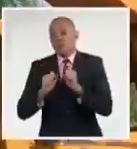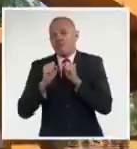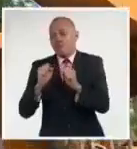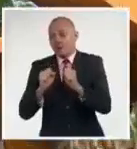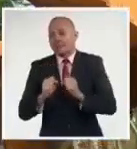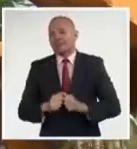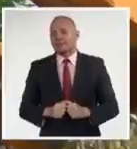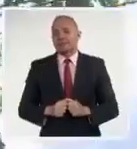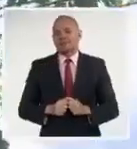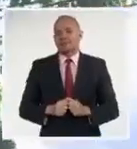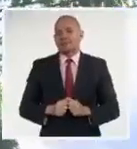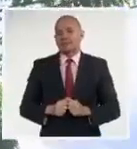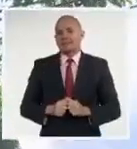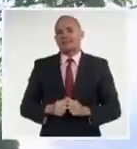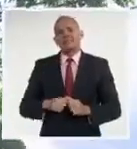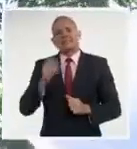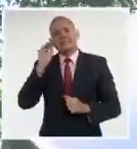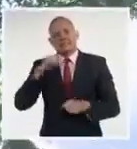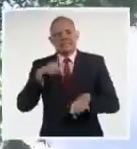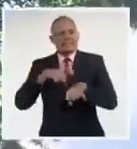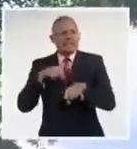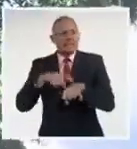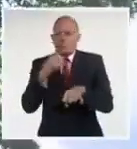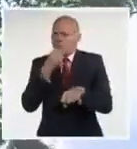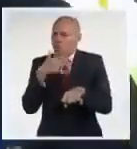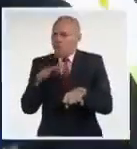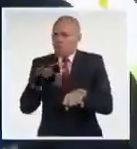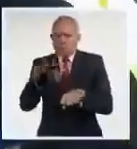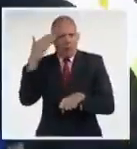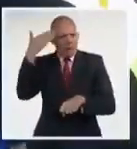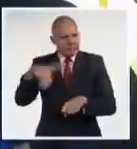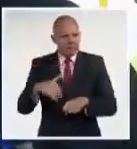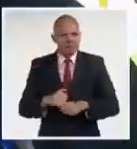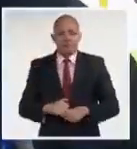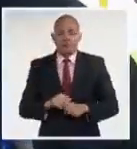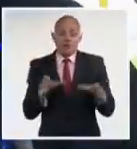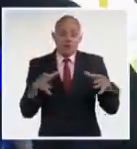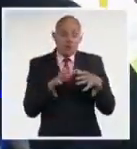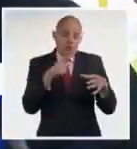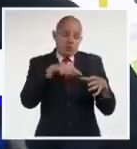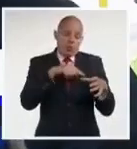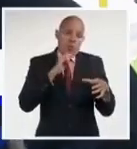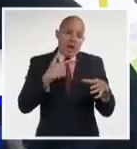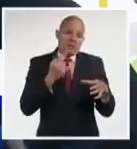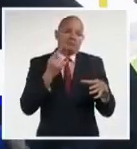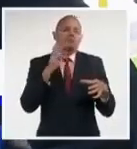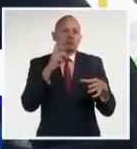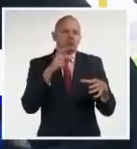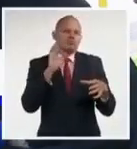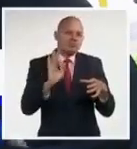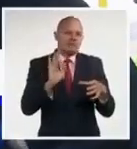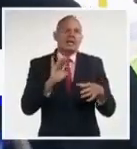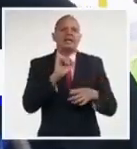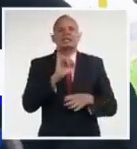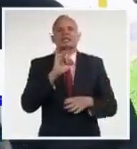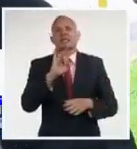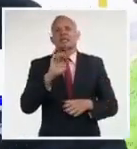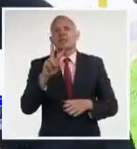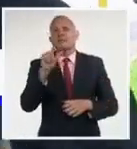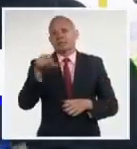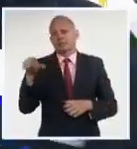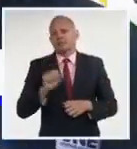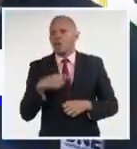sin importar exigencias y tiempo. Somos un contingente de 70 personas. Traemos de todo ahí y estamos listos para seguir trabajando aquí en